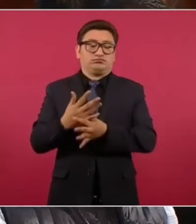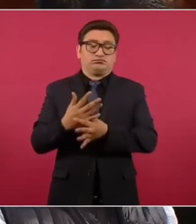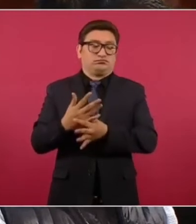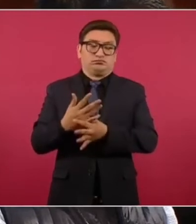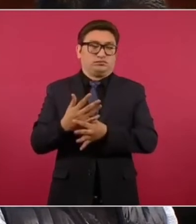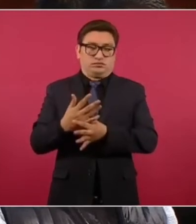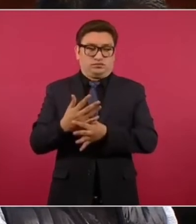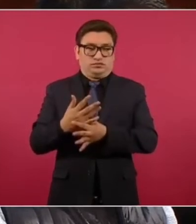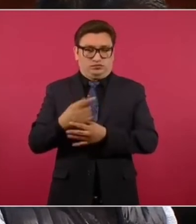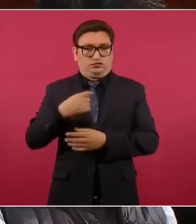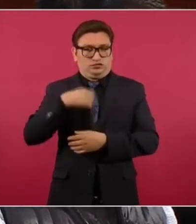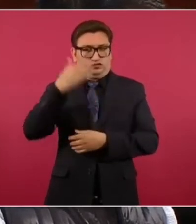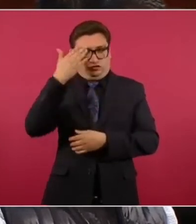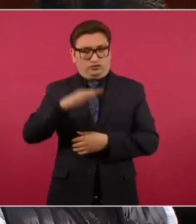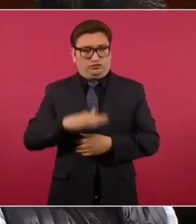y sé